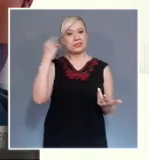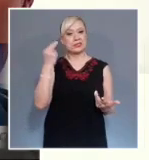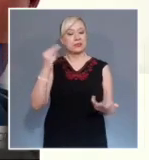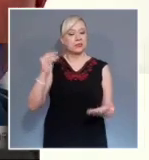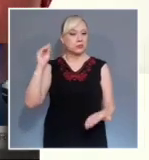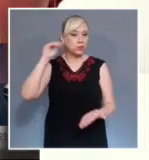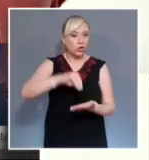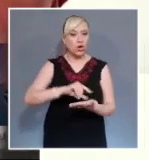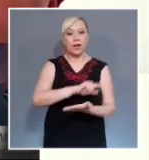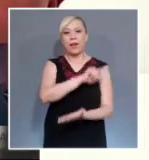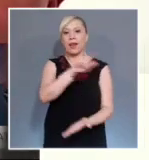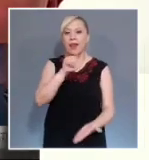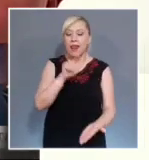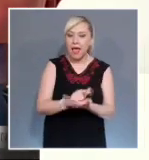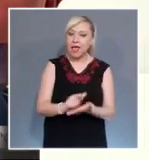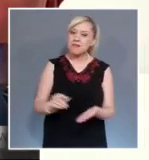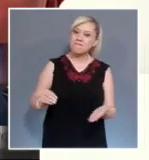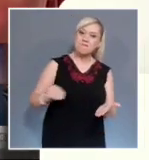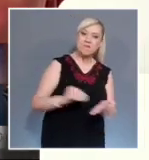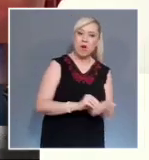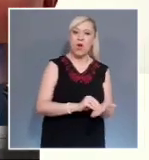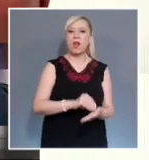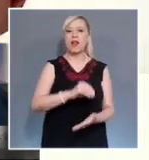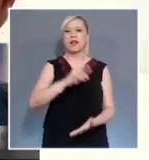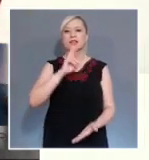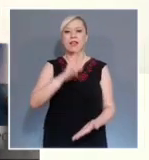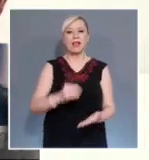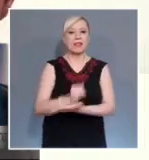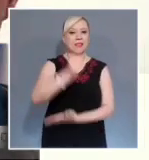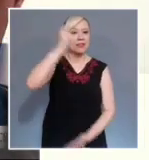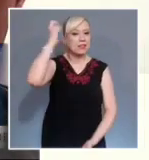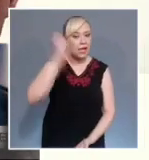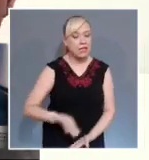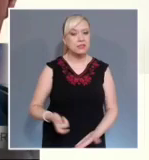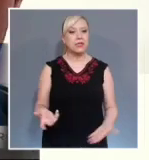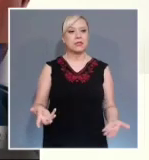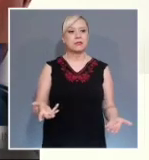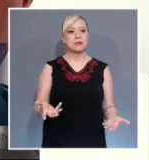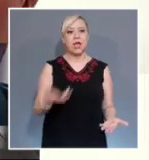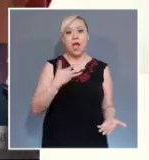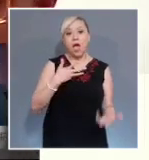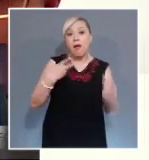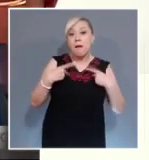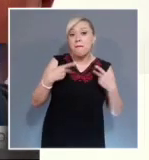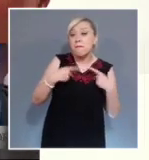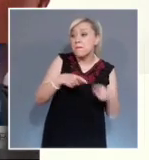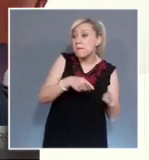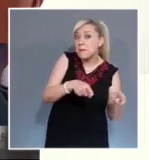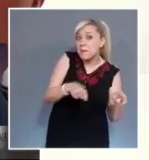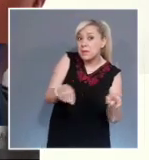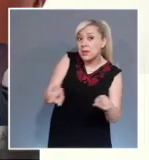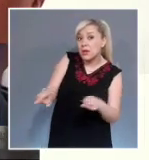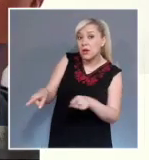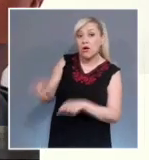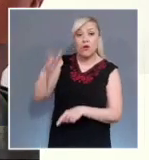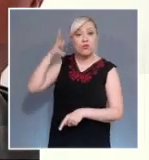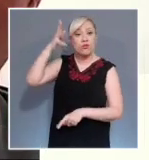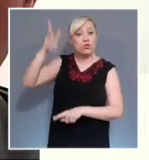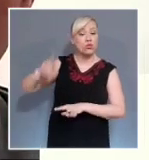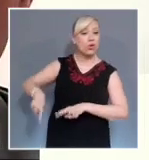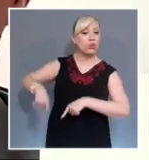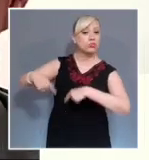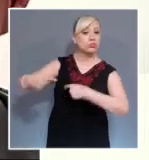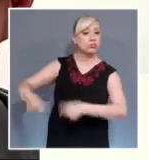que reconocen que hay otros seres humanos que vendrán en el futuro y